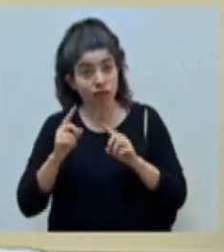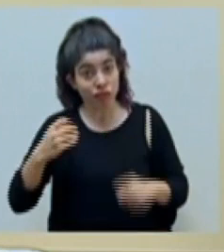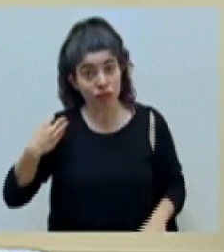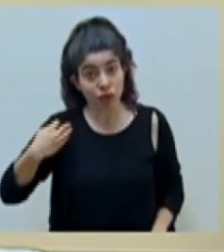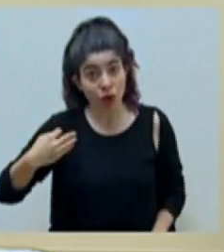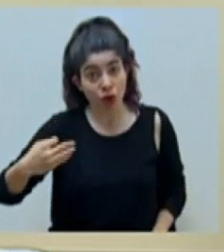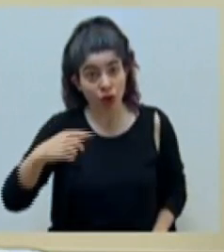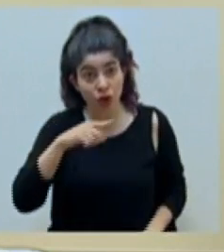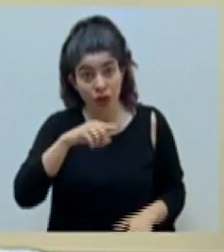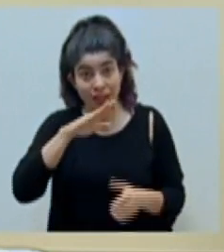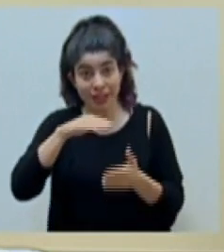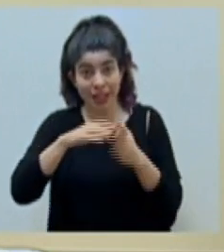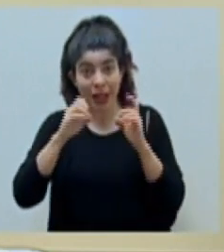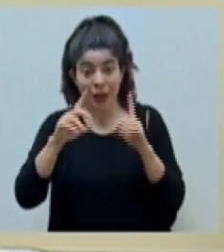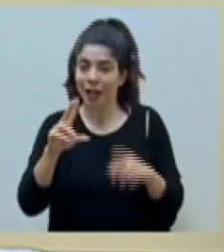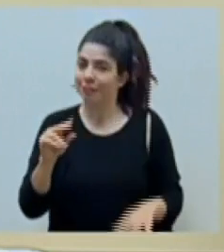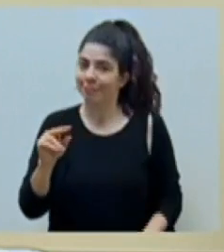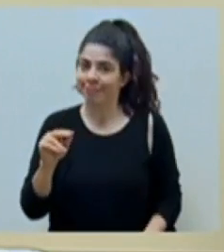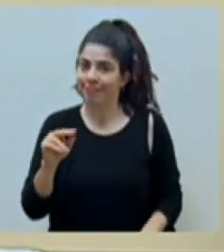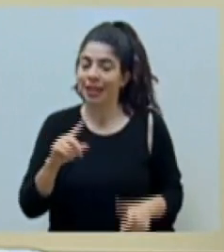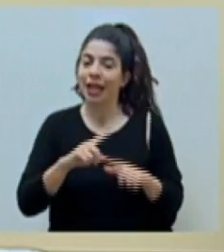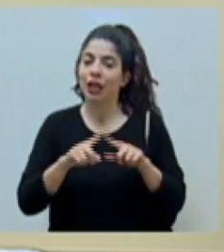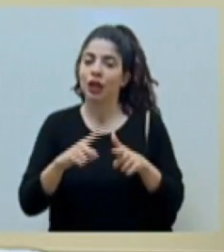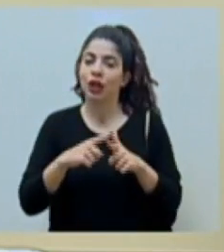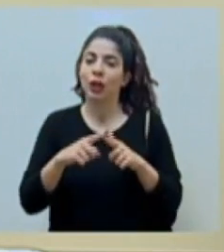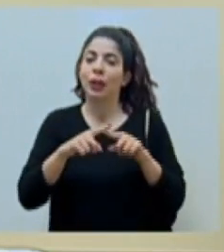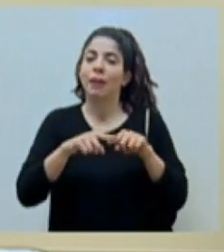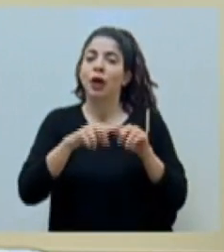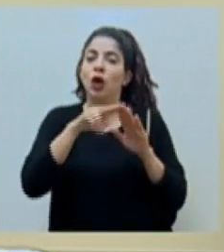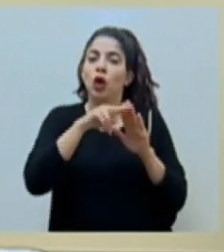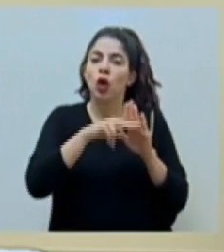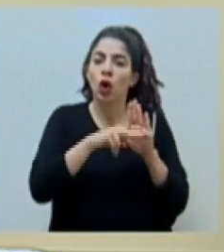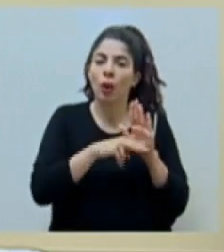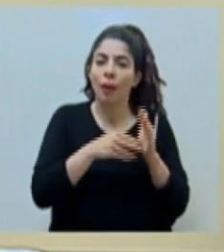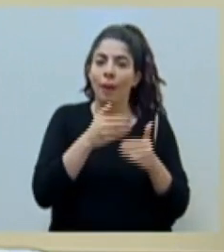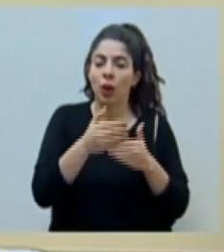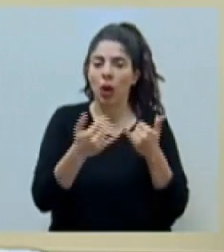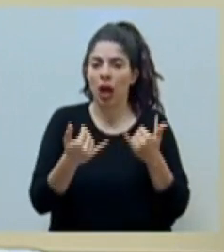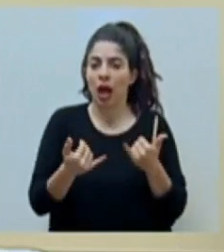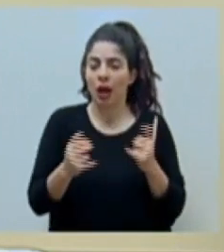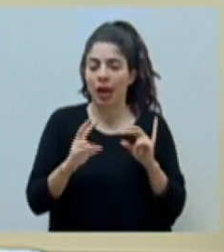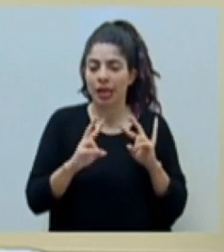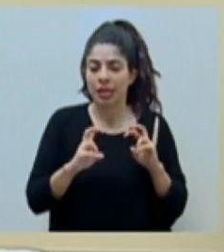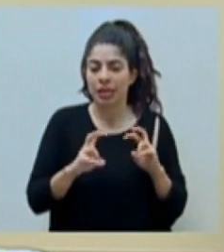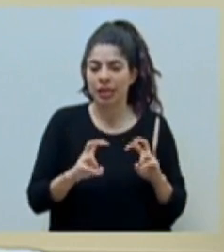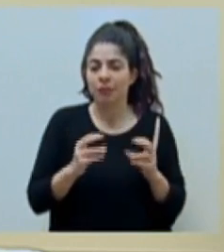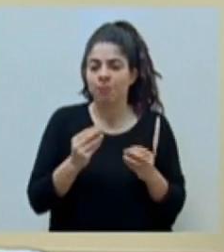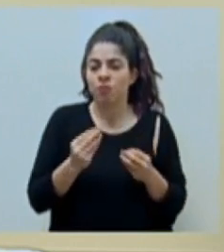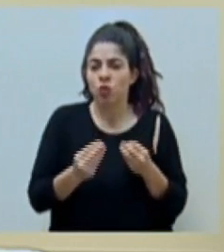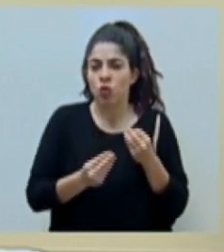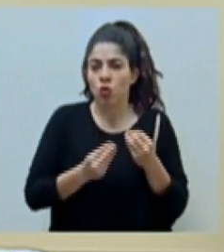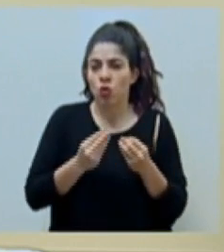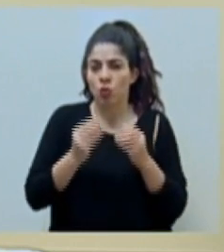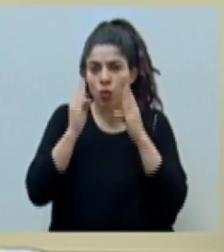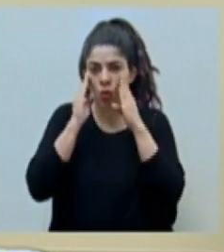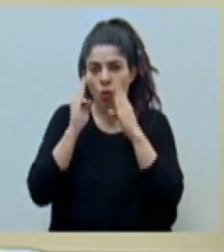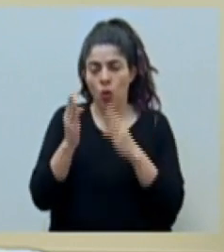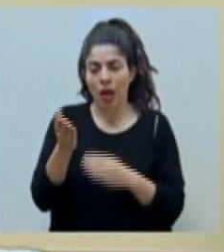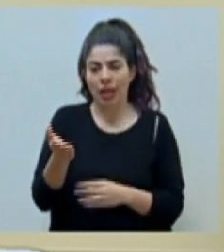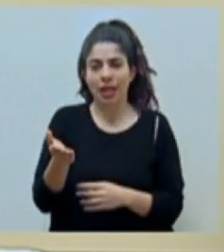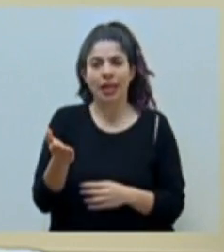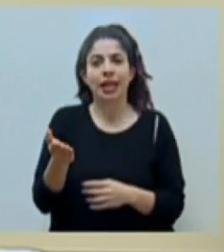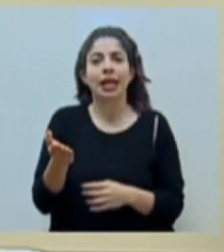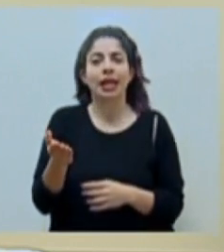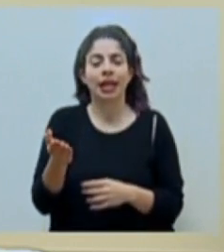días al centro educativo, entonces de acuerdo a la normativa, los procedimientos, estamos revisando cómo vamos a hacer ese abordaje